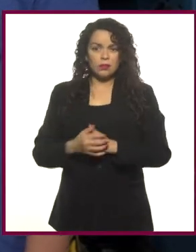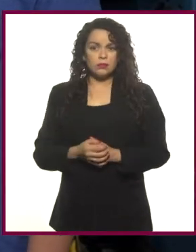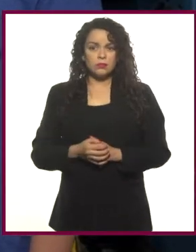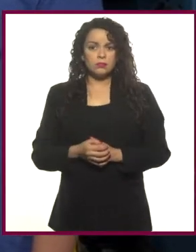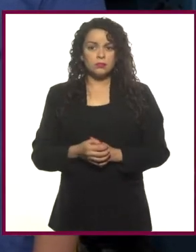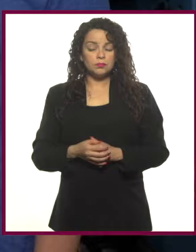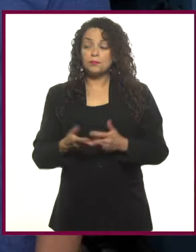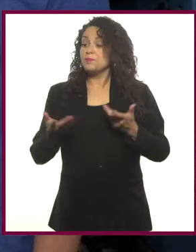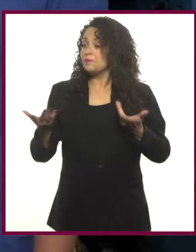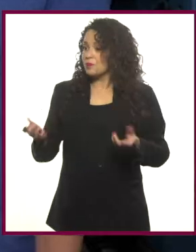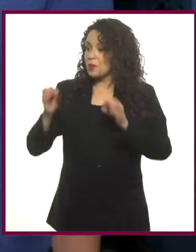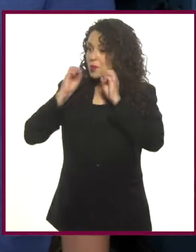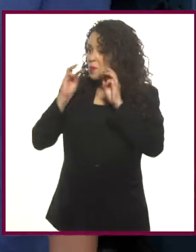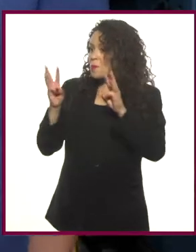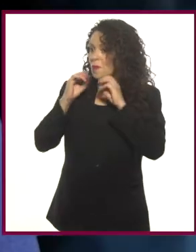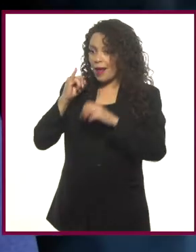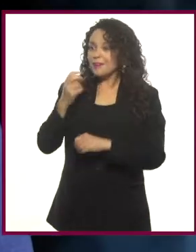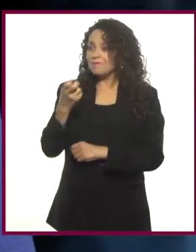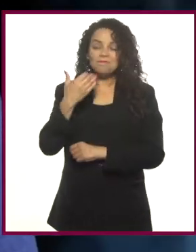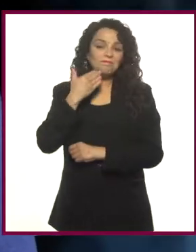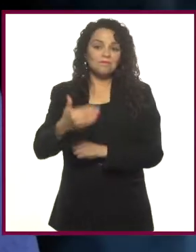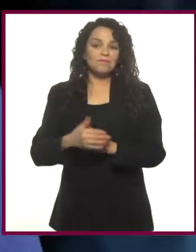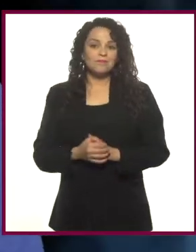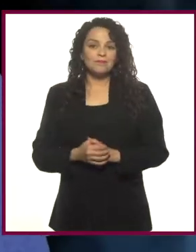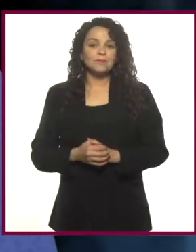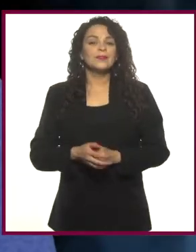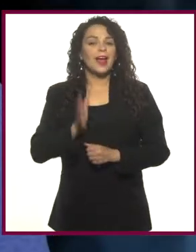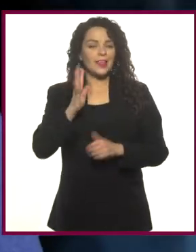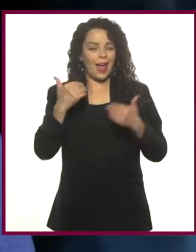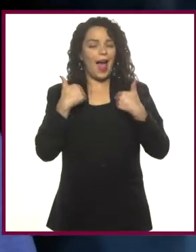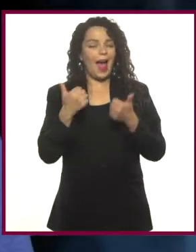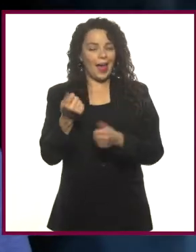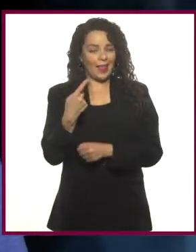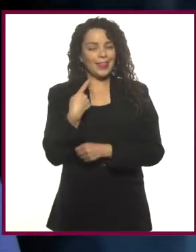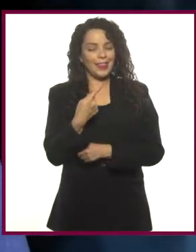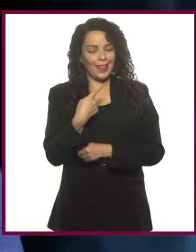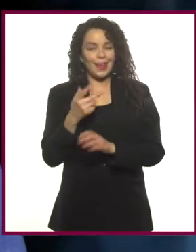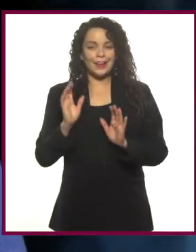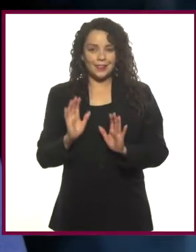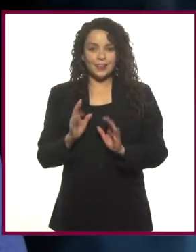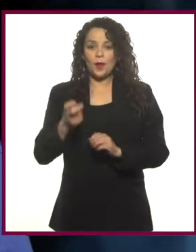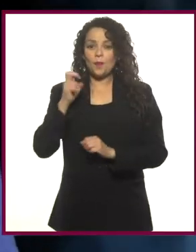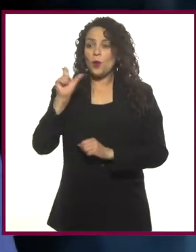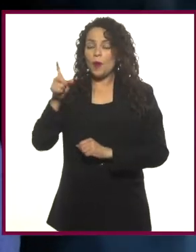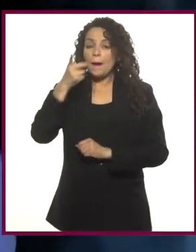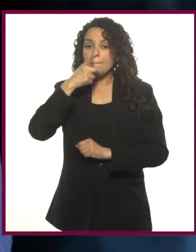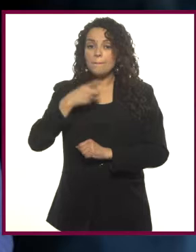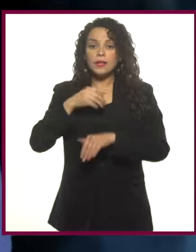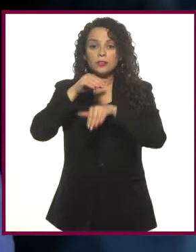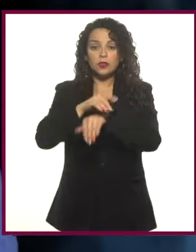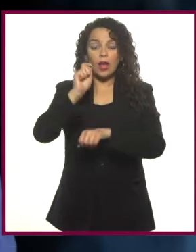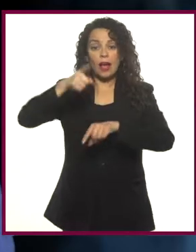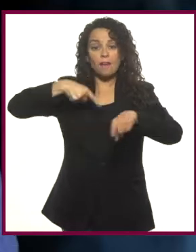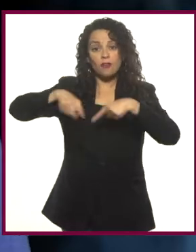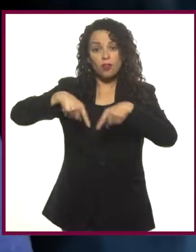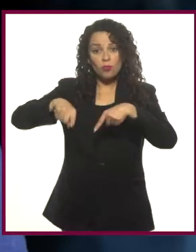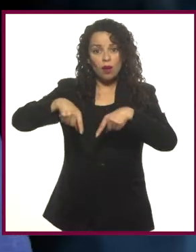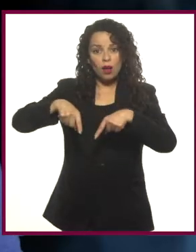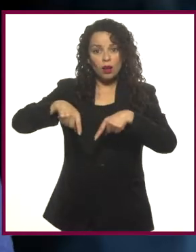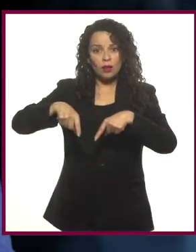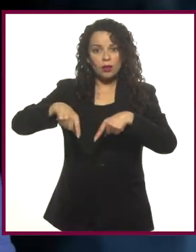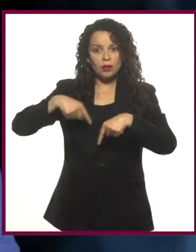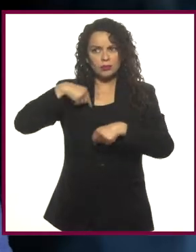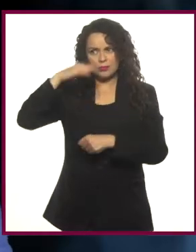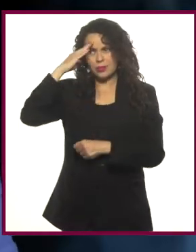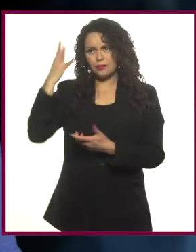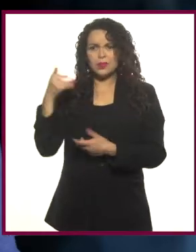ahí. ¡Guau! ¡Exacto! Creo que nos estamos entendiendo. Por eso cuando me contabas sobre tu partido de